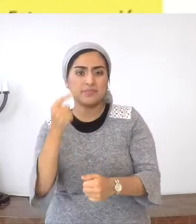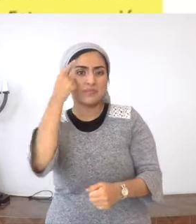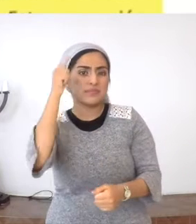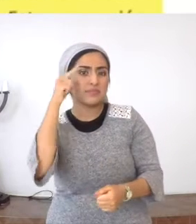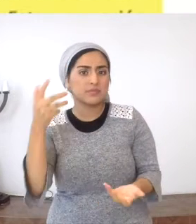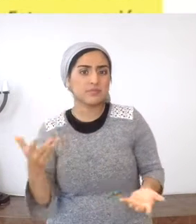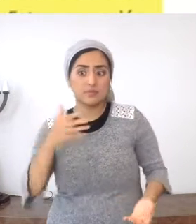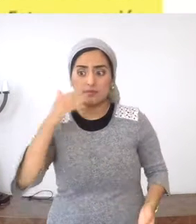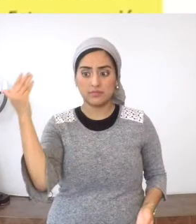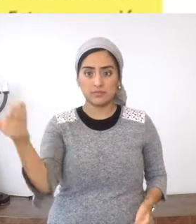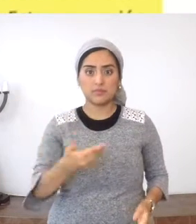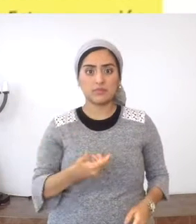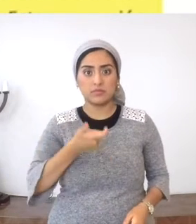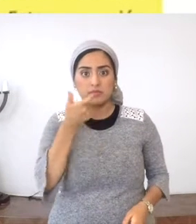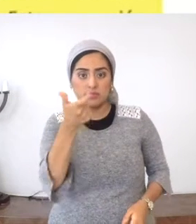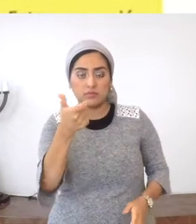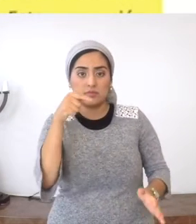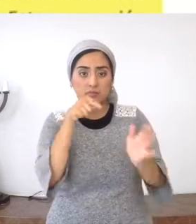mil ídolos